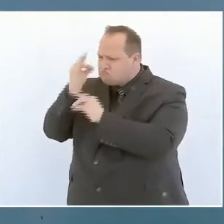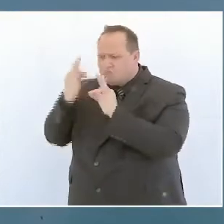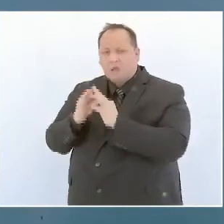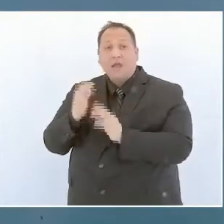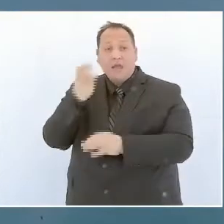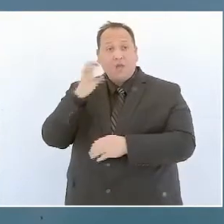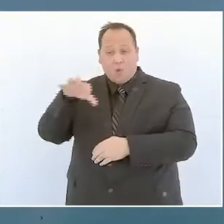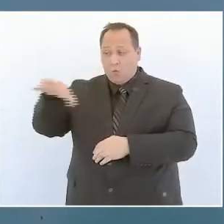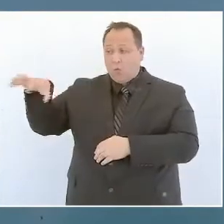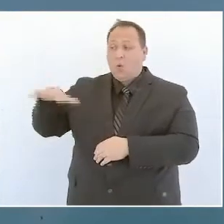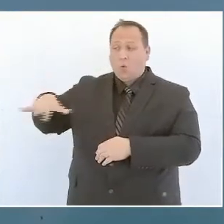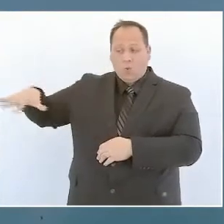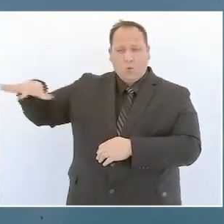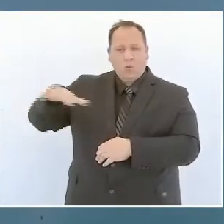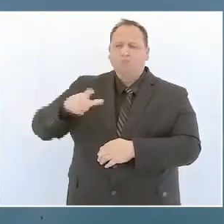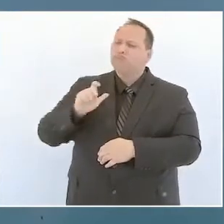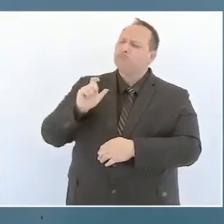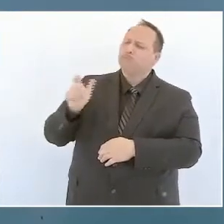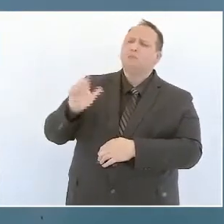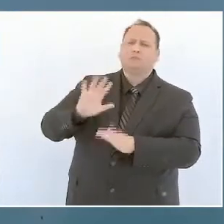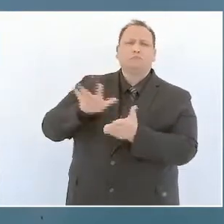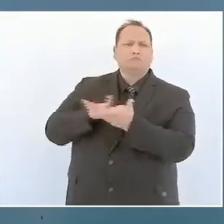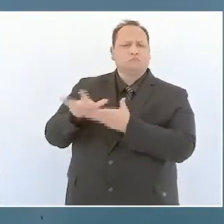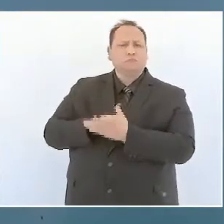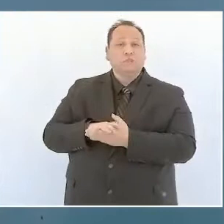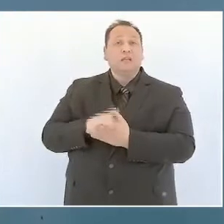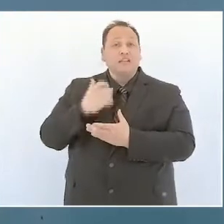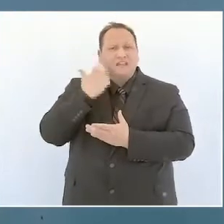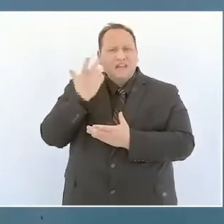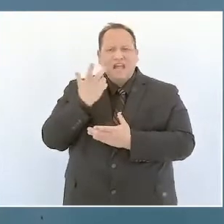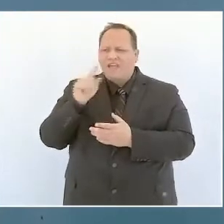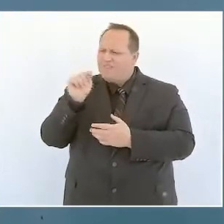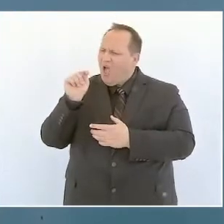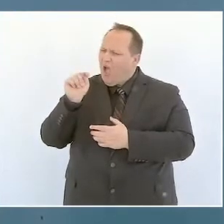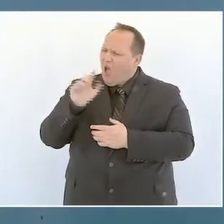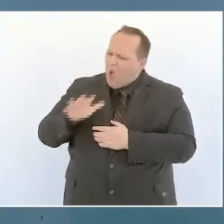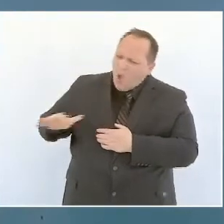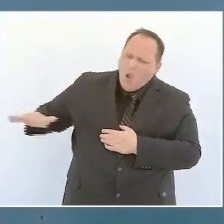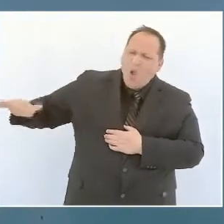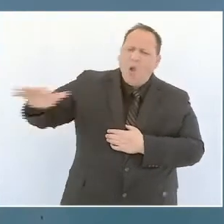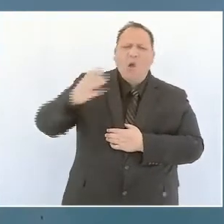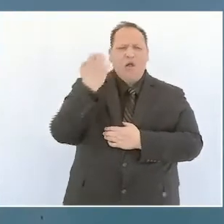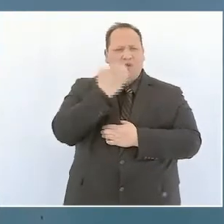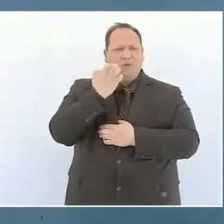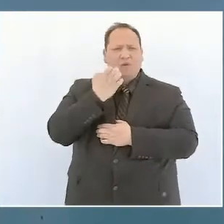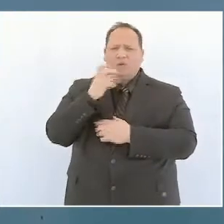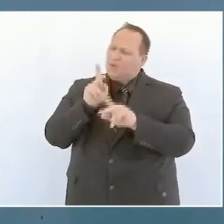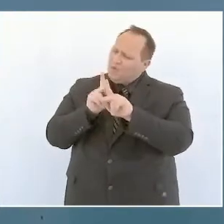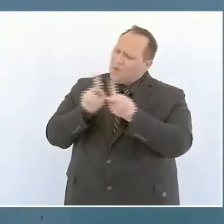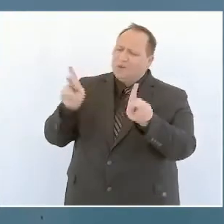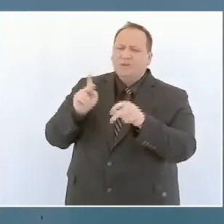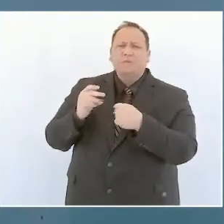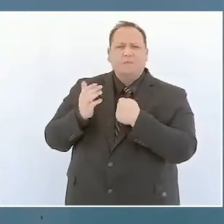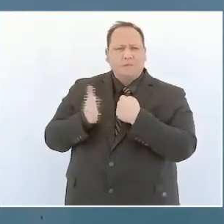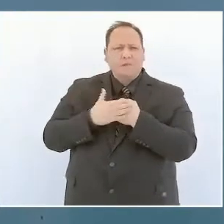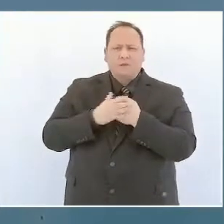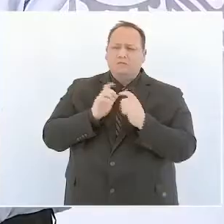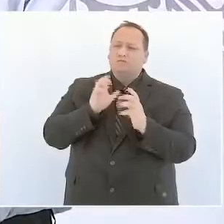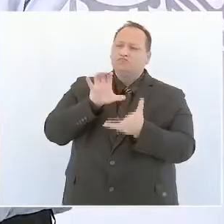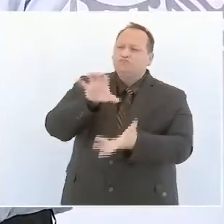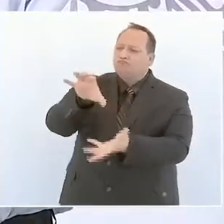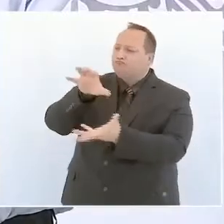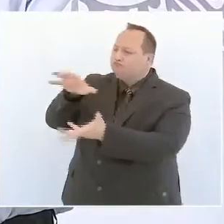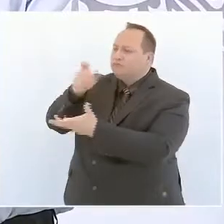las escuelas. Y queremos que todas las escuelas de Tecate cuenten con su